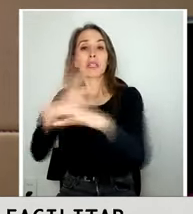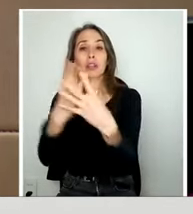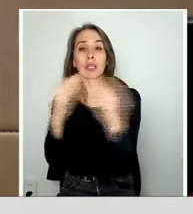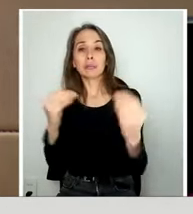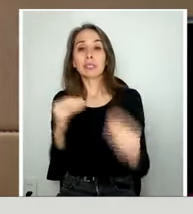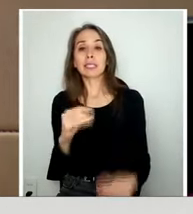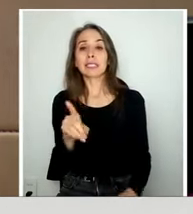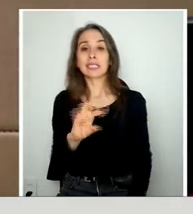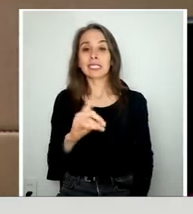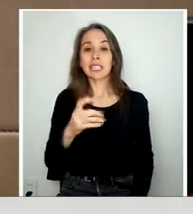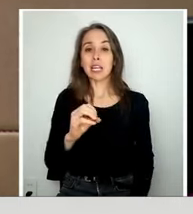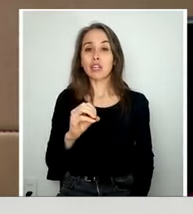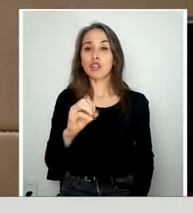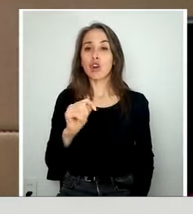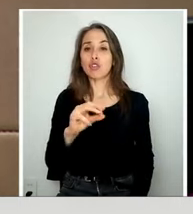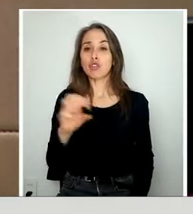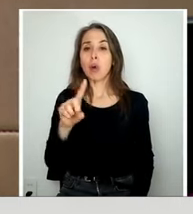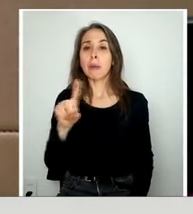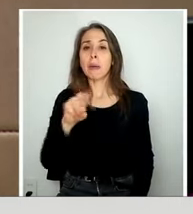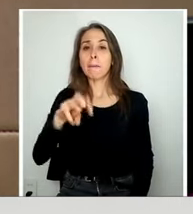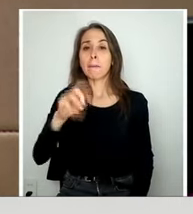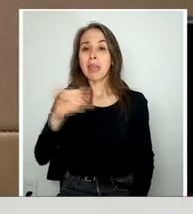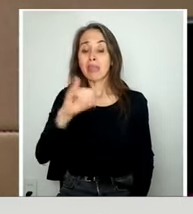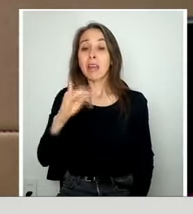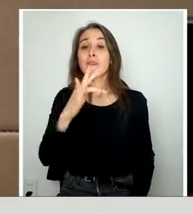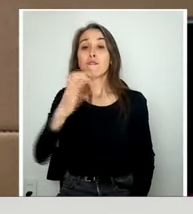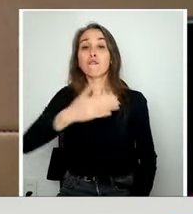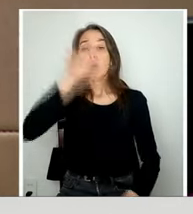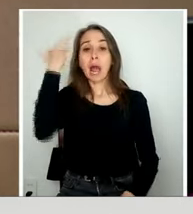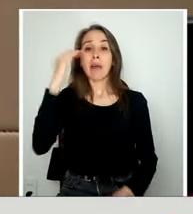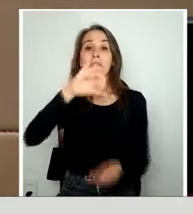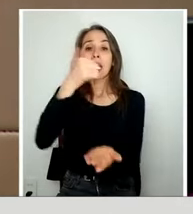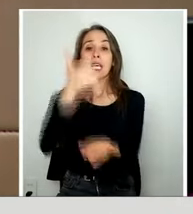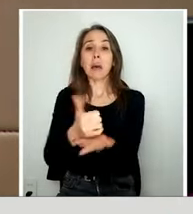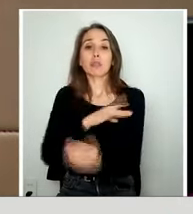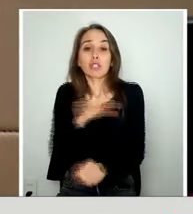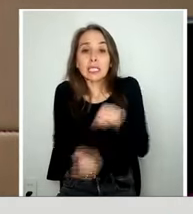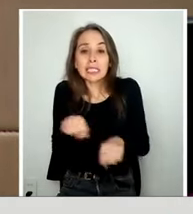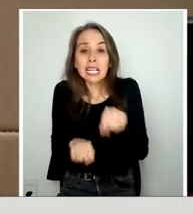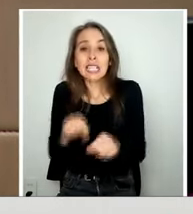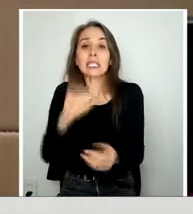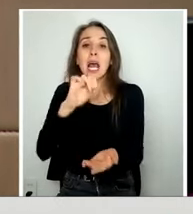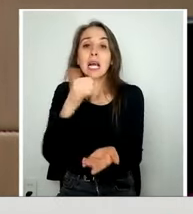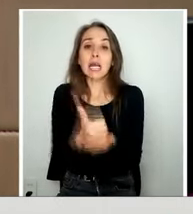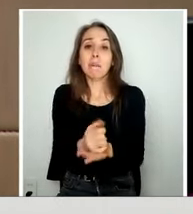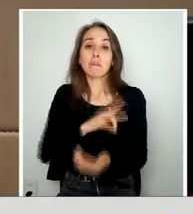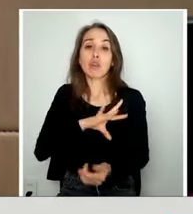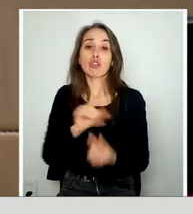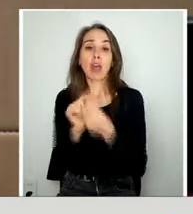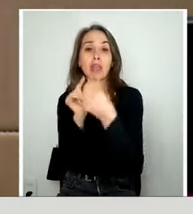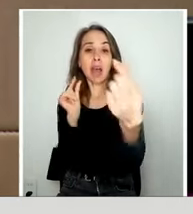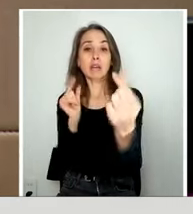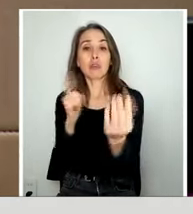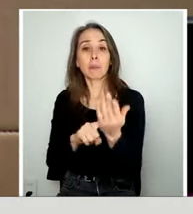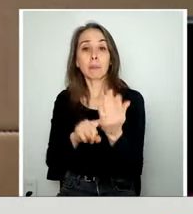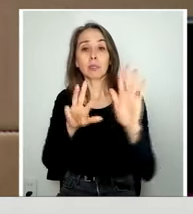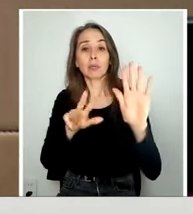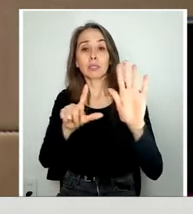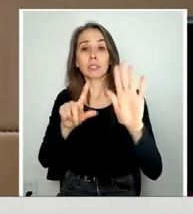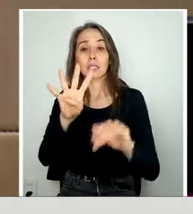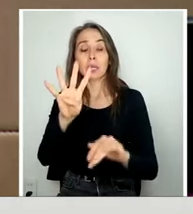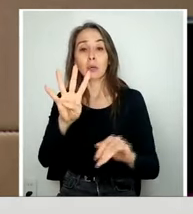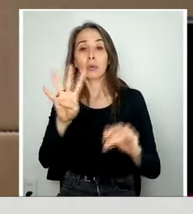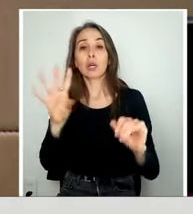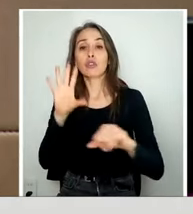fue un campeón de chile ciclista campeón nacional que 1974 fue desaparecido